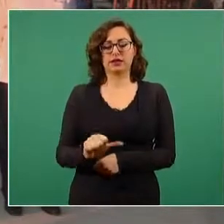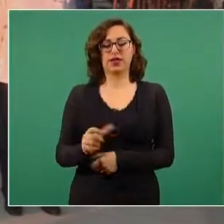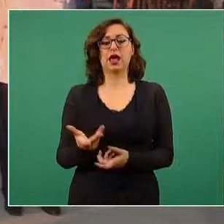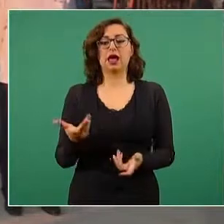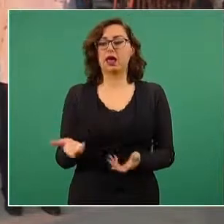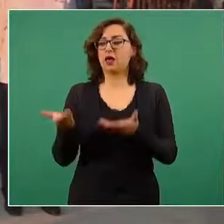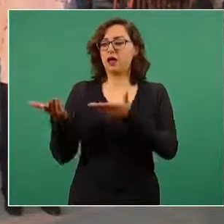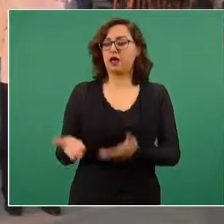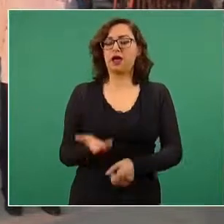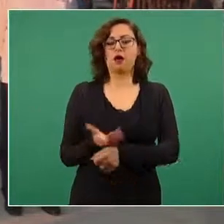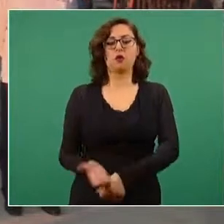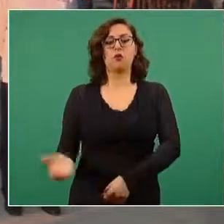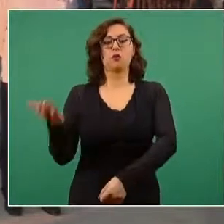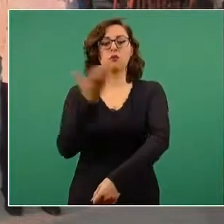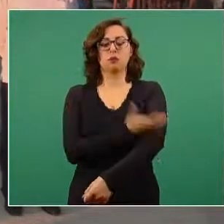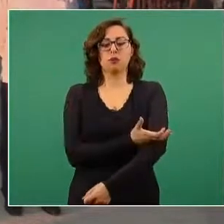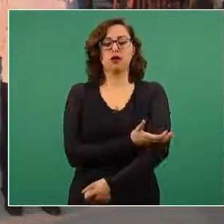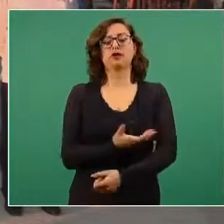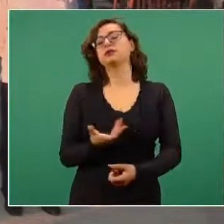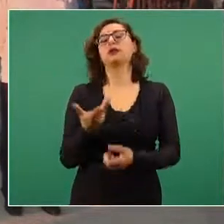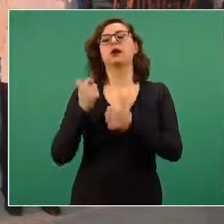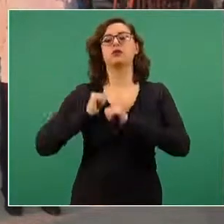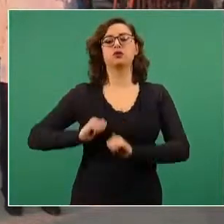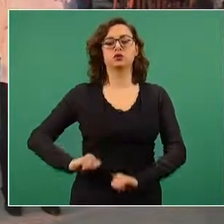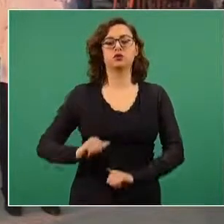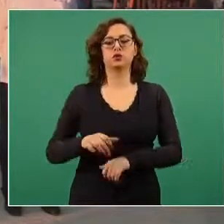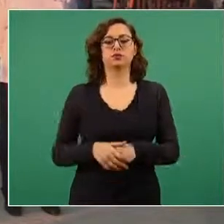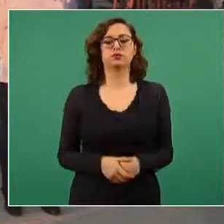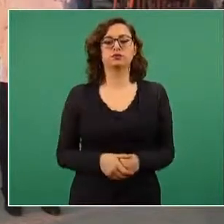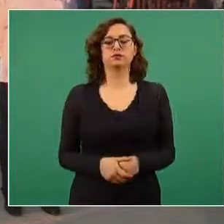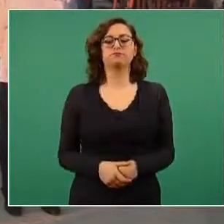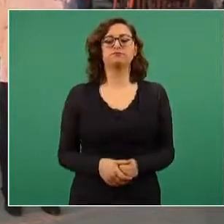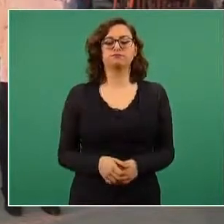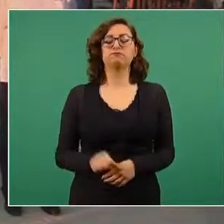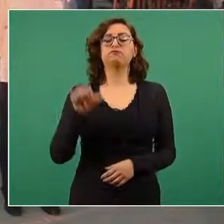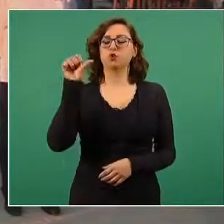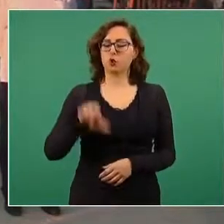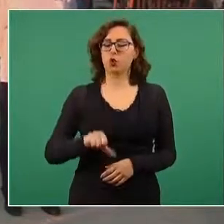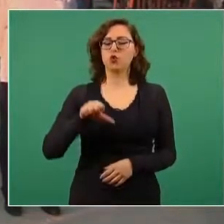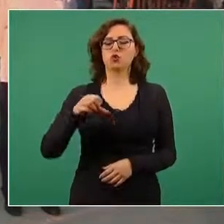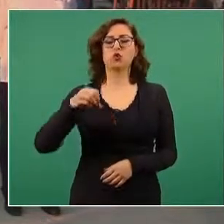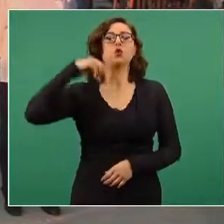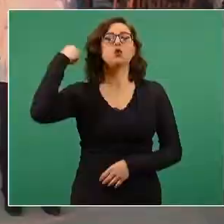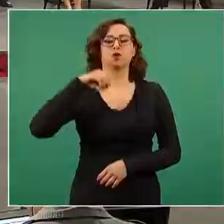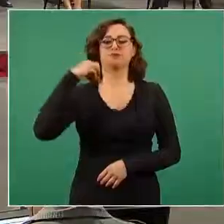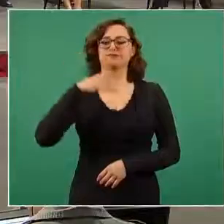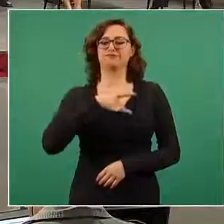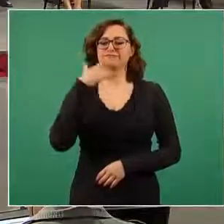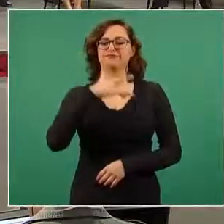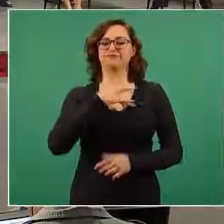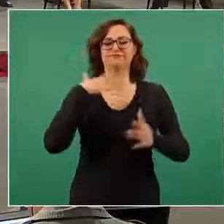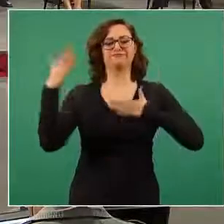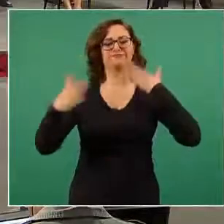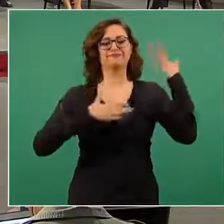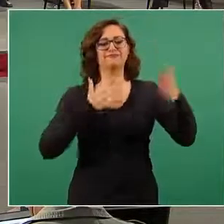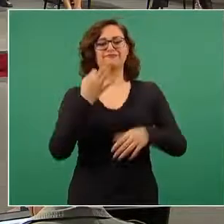subsecretario Cocheiro. Y Oaxaca hoy está de fiesta, señor presidente. Muchas gracias.